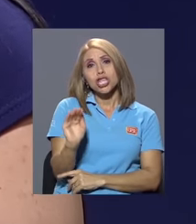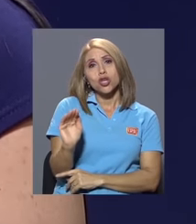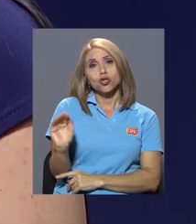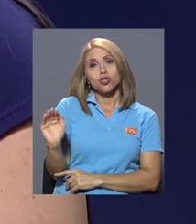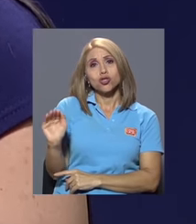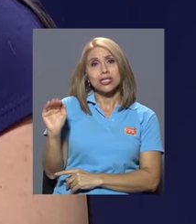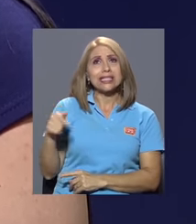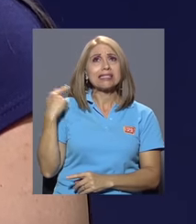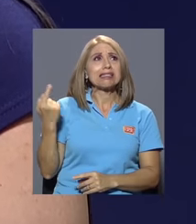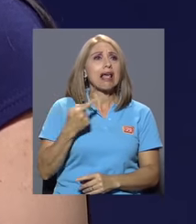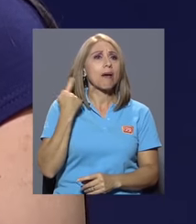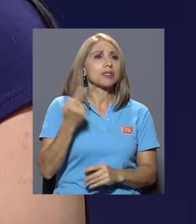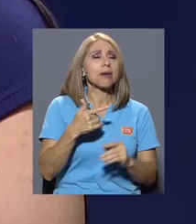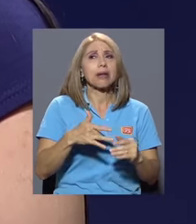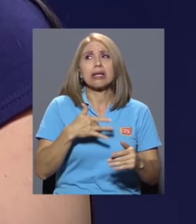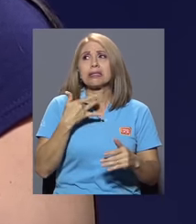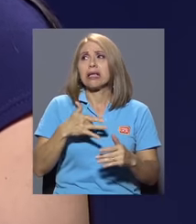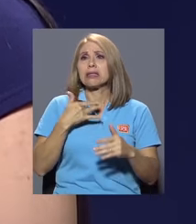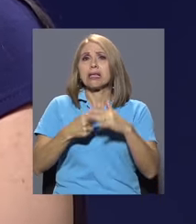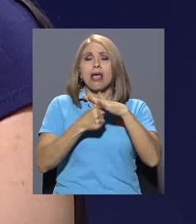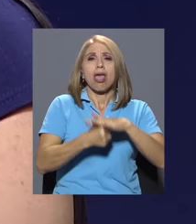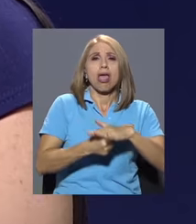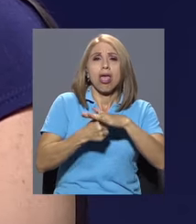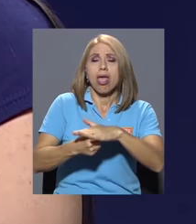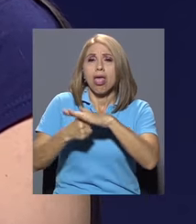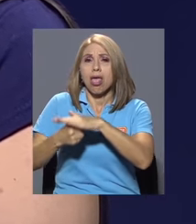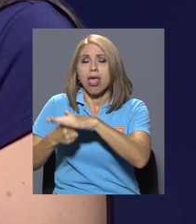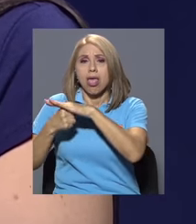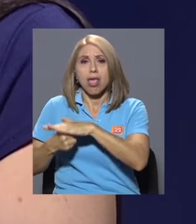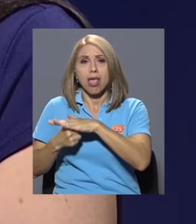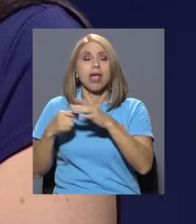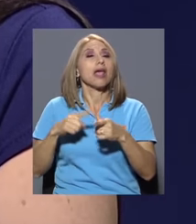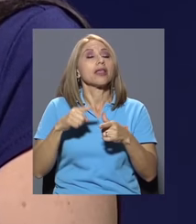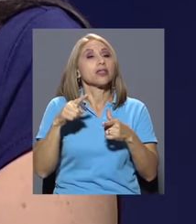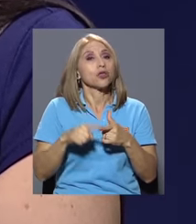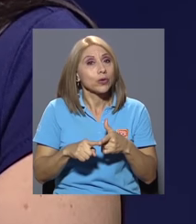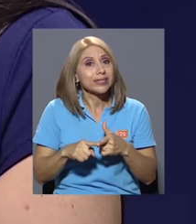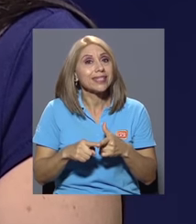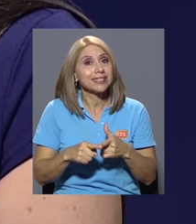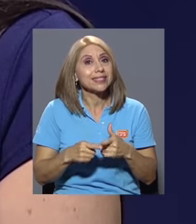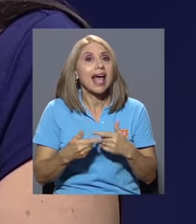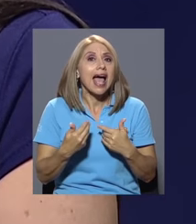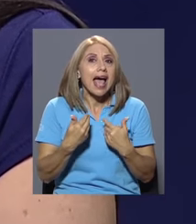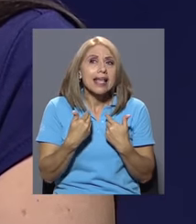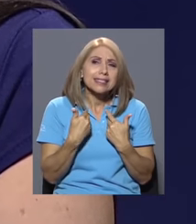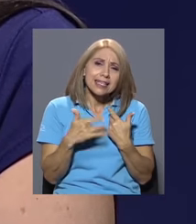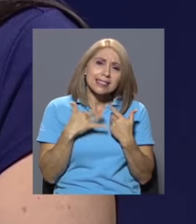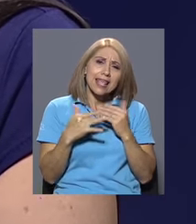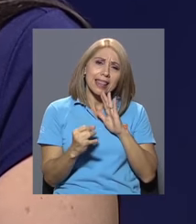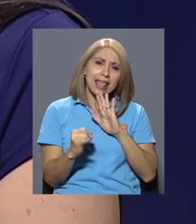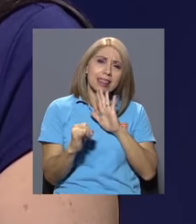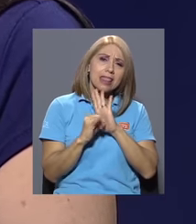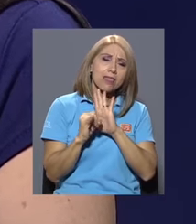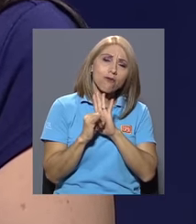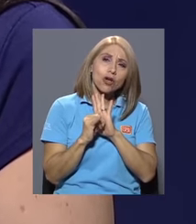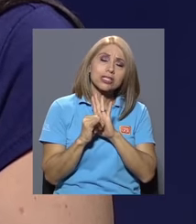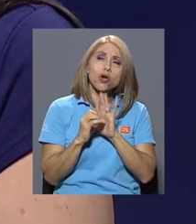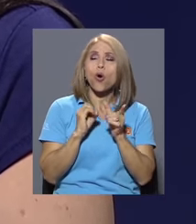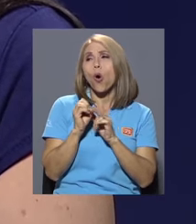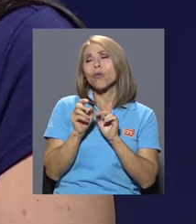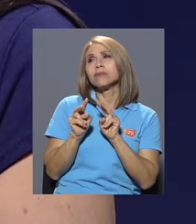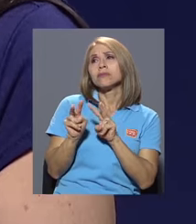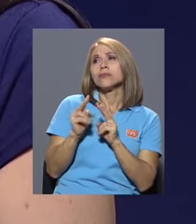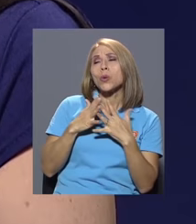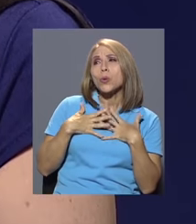presionados por todas partes. Y entonces no deja de haber una identificación y hasta una nostalgia con ese superhéroe que todo lo